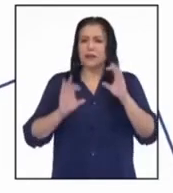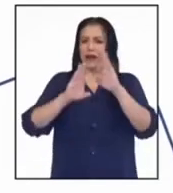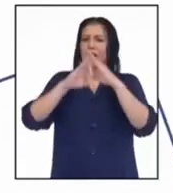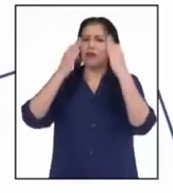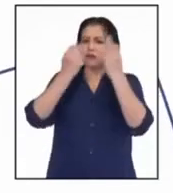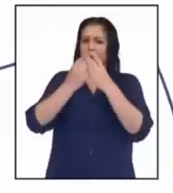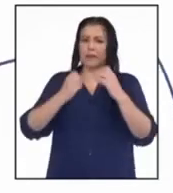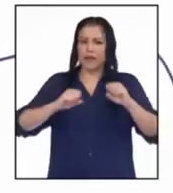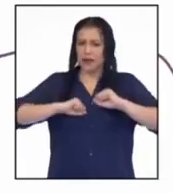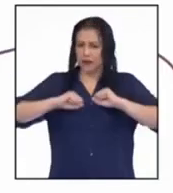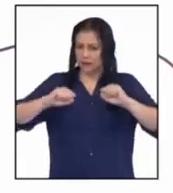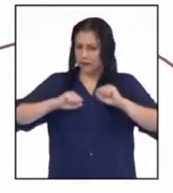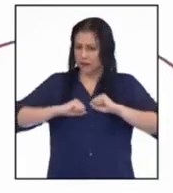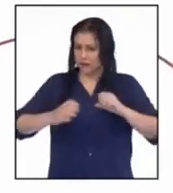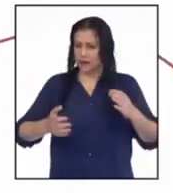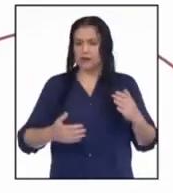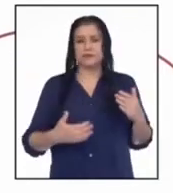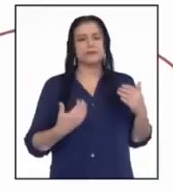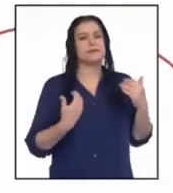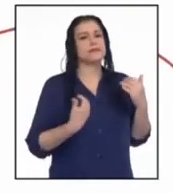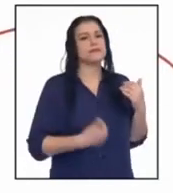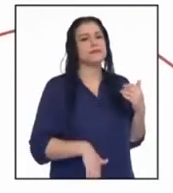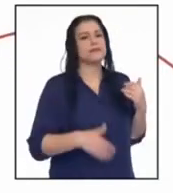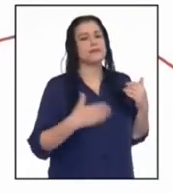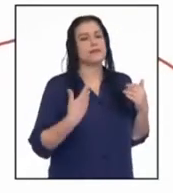de nuestra familia?